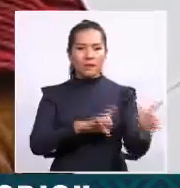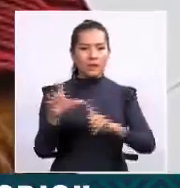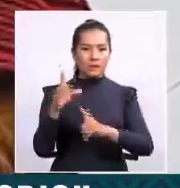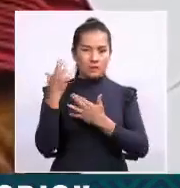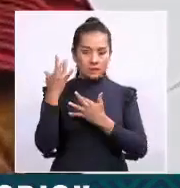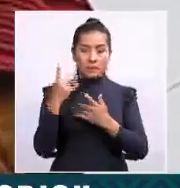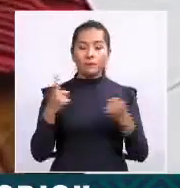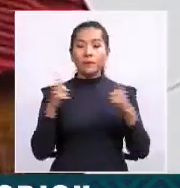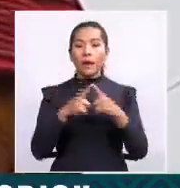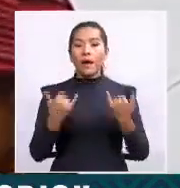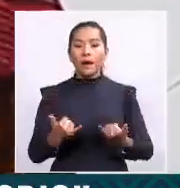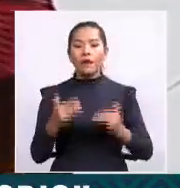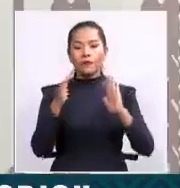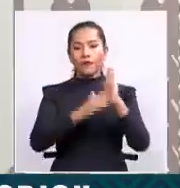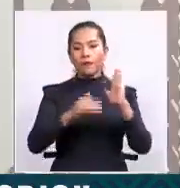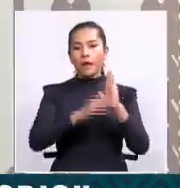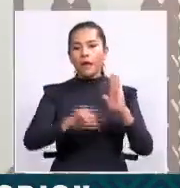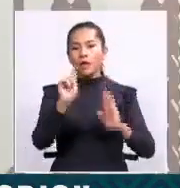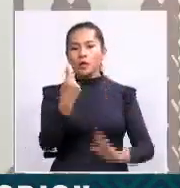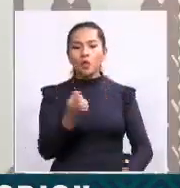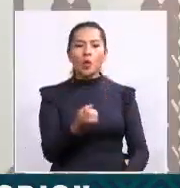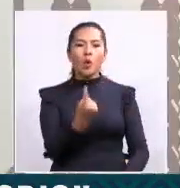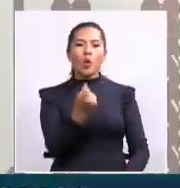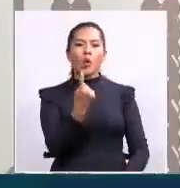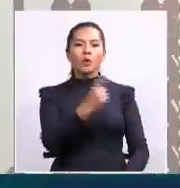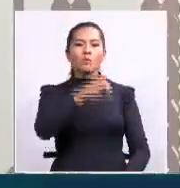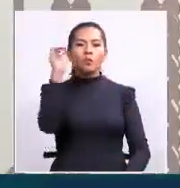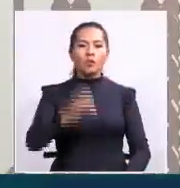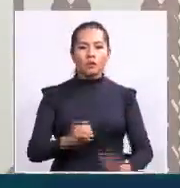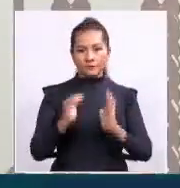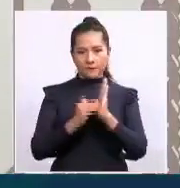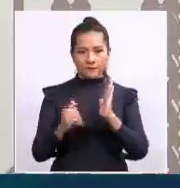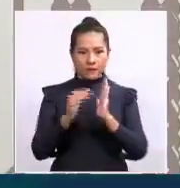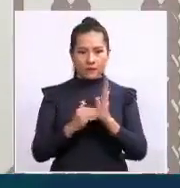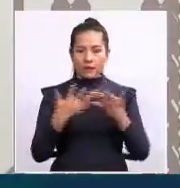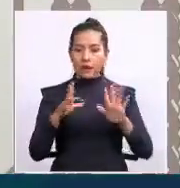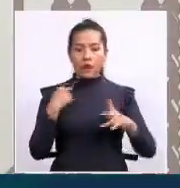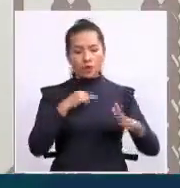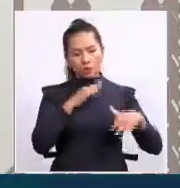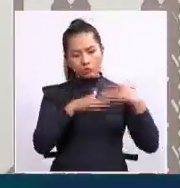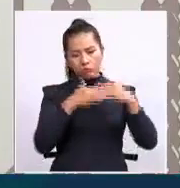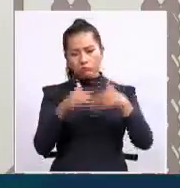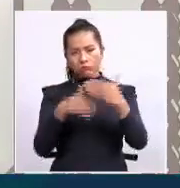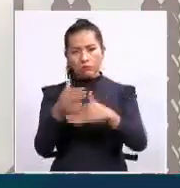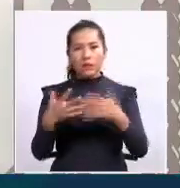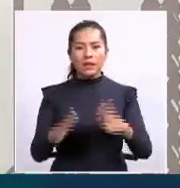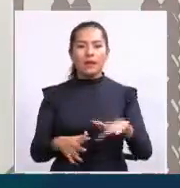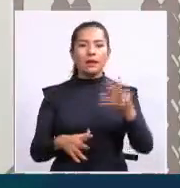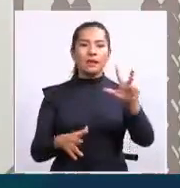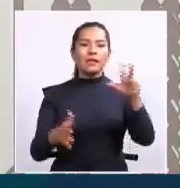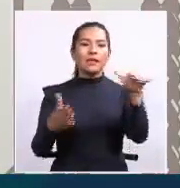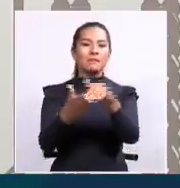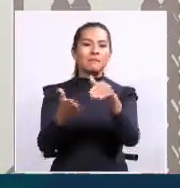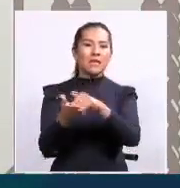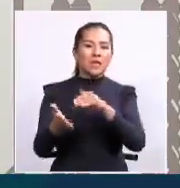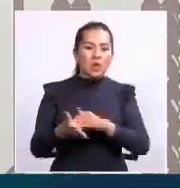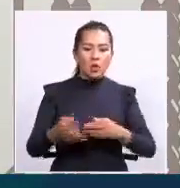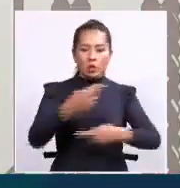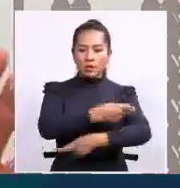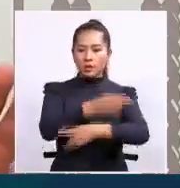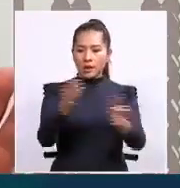11% está pendiente de regularizar derecho. Quiere decir que hemos avanzado 3 millones de hectáreas en todo el